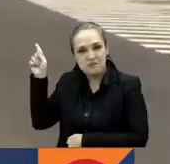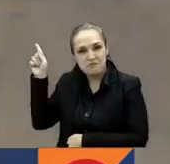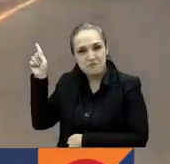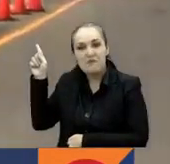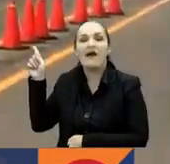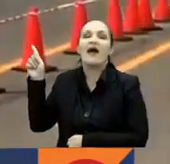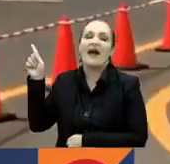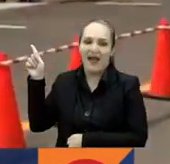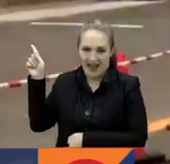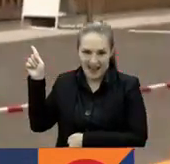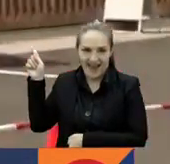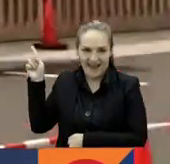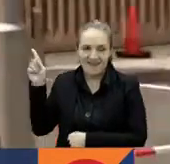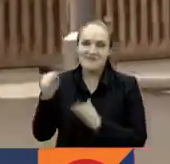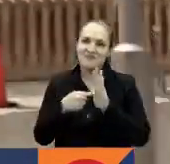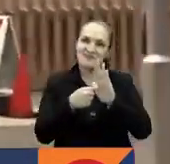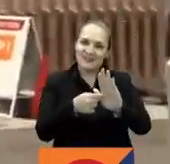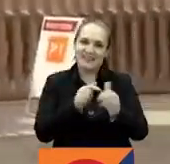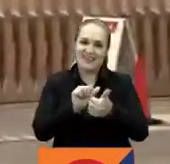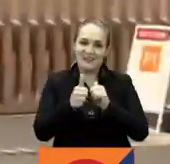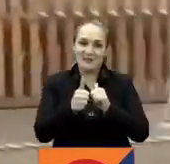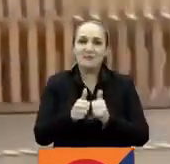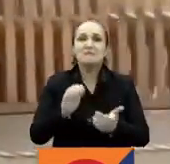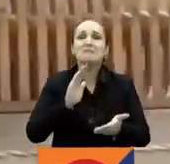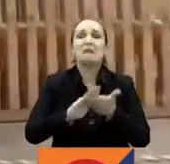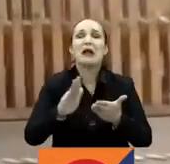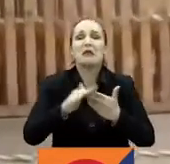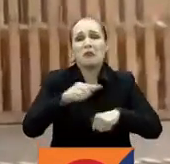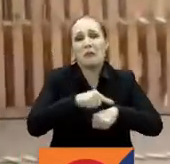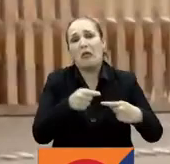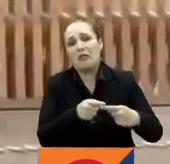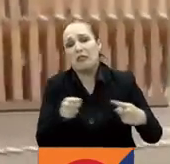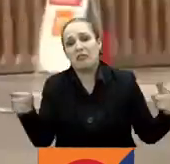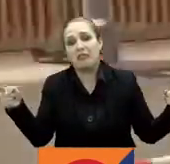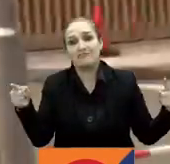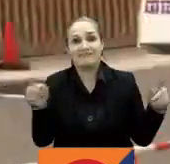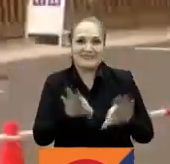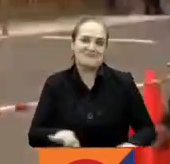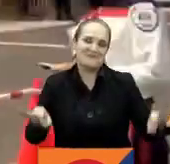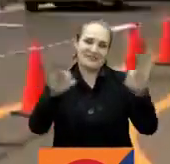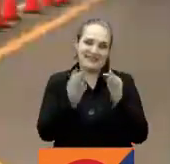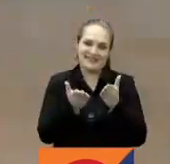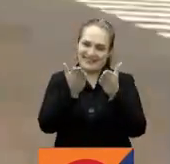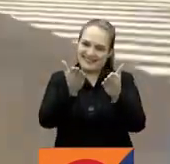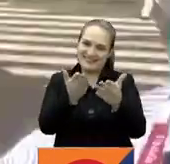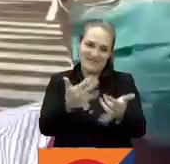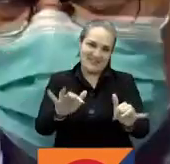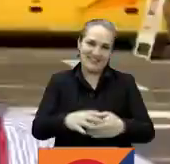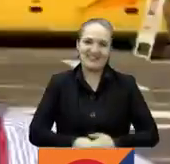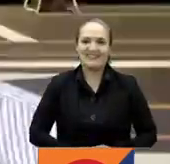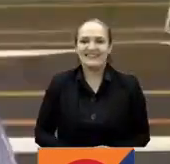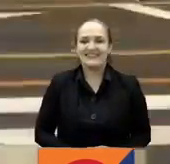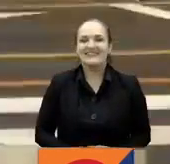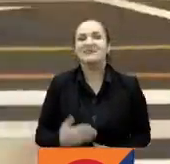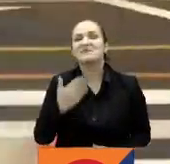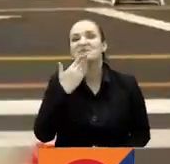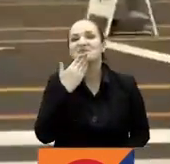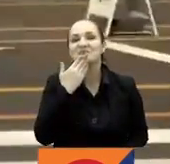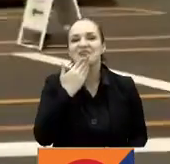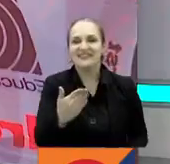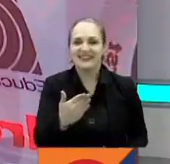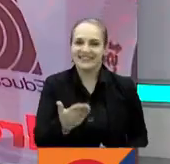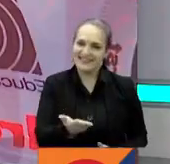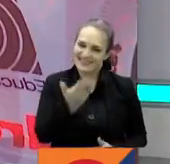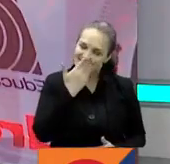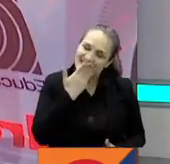emisión de RTVC Noticias. Camilo, discúlpeme que me extendí, pero quedan con ustedes, por favor. Muchísimas gracias, don Carlos